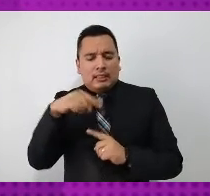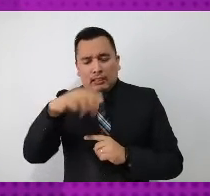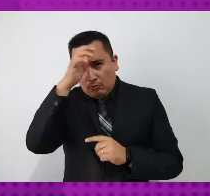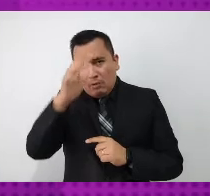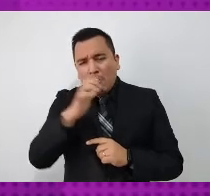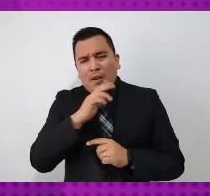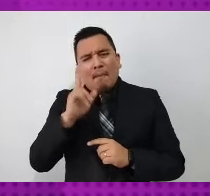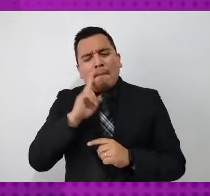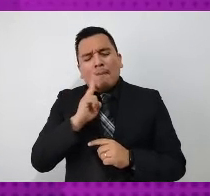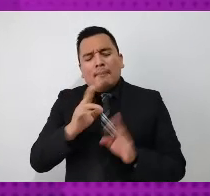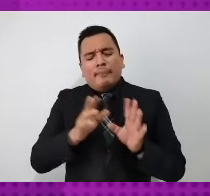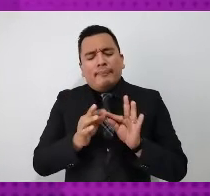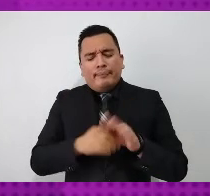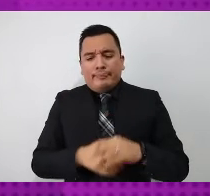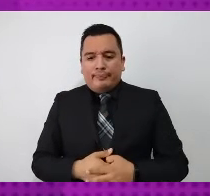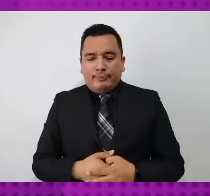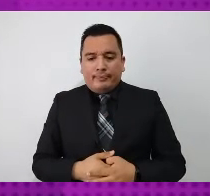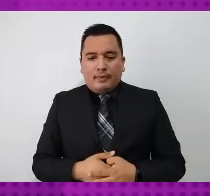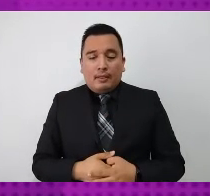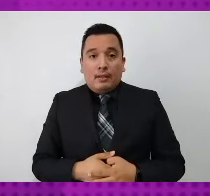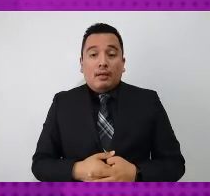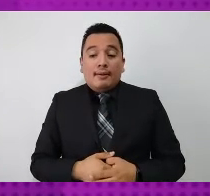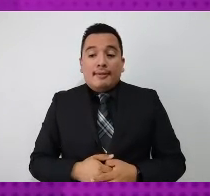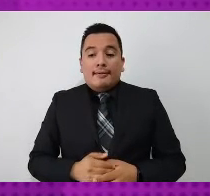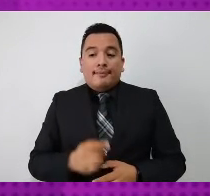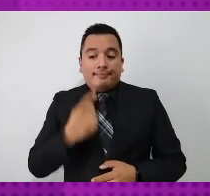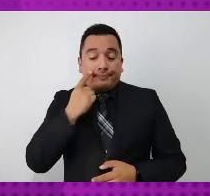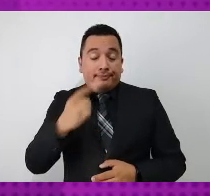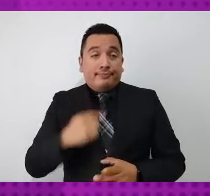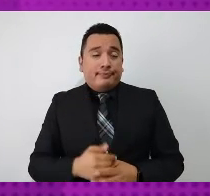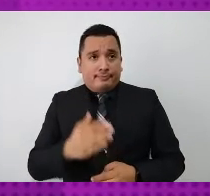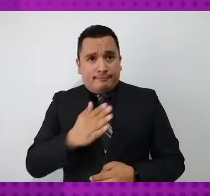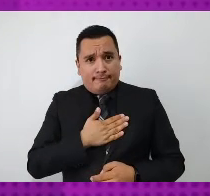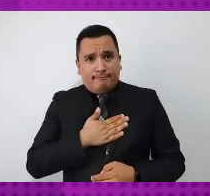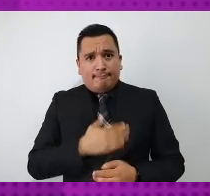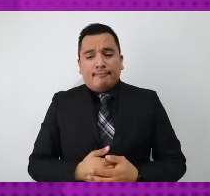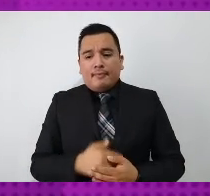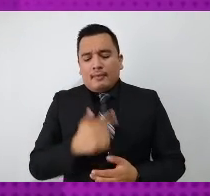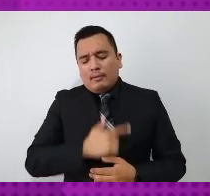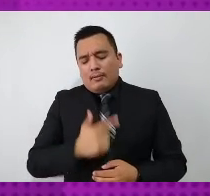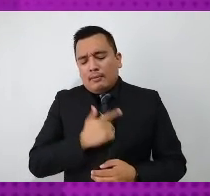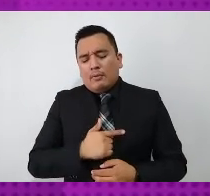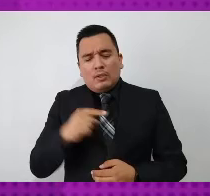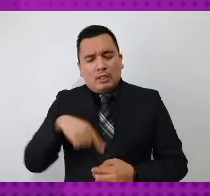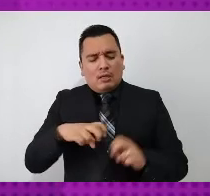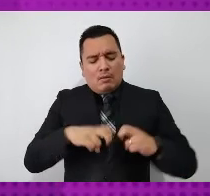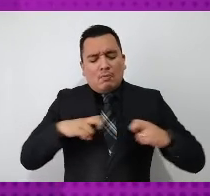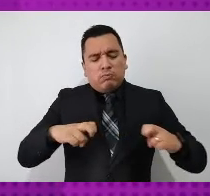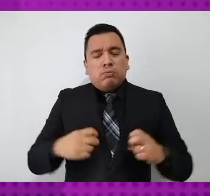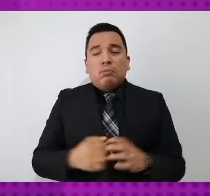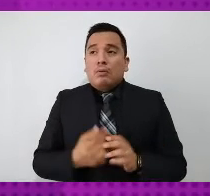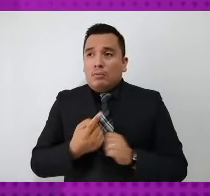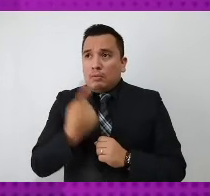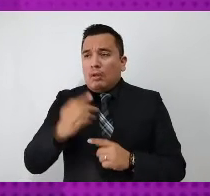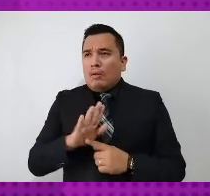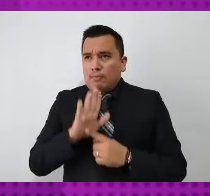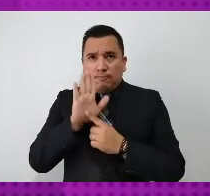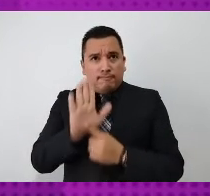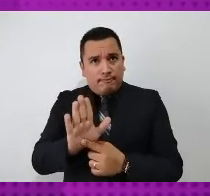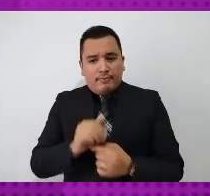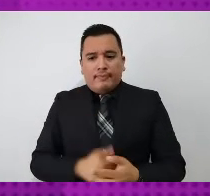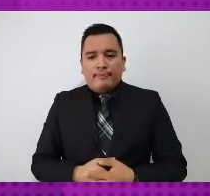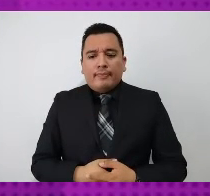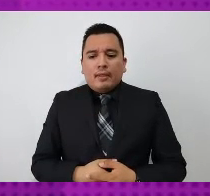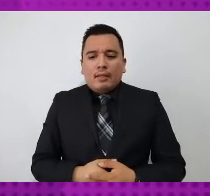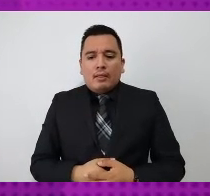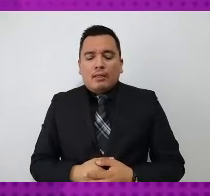comentar al respecto bueno a mí en lo personal lo que más me gusta de estos foros es que se ponen los temas en la mesa se ponen temas